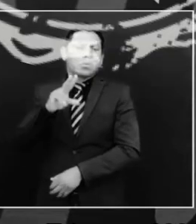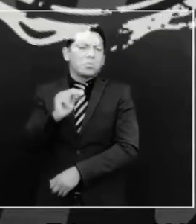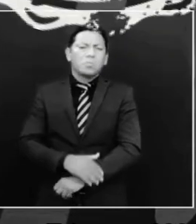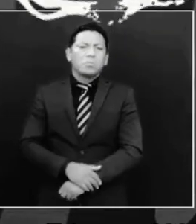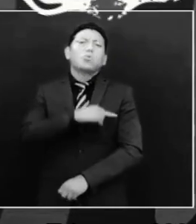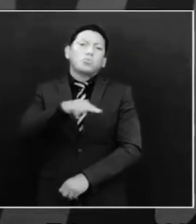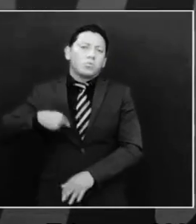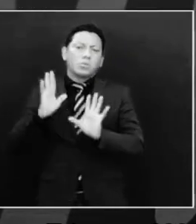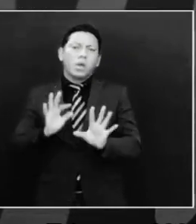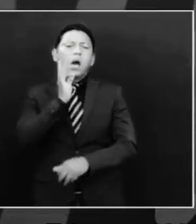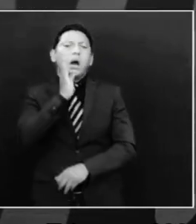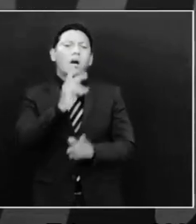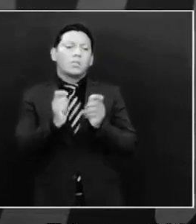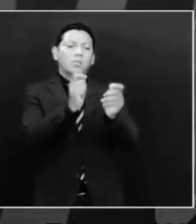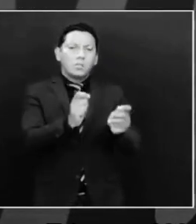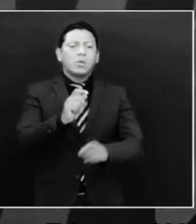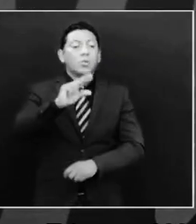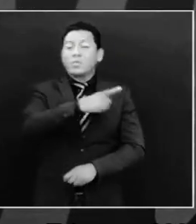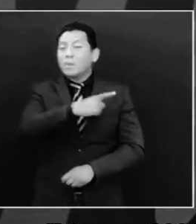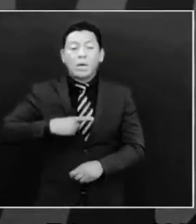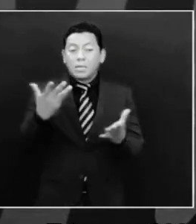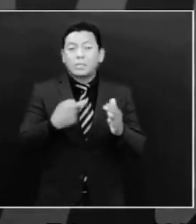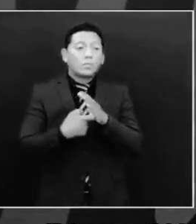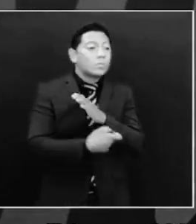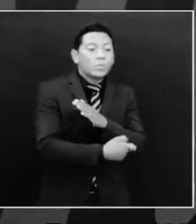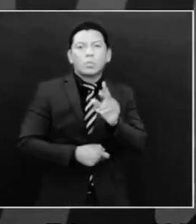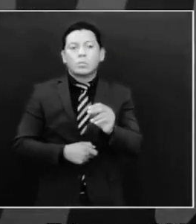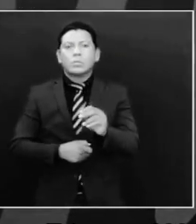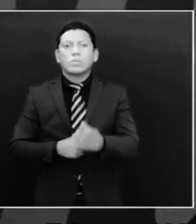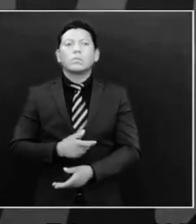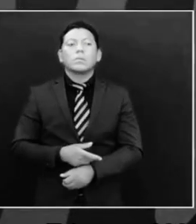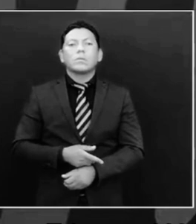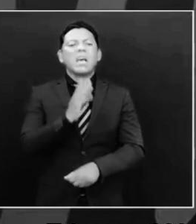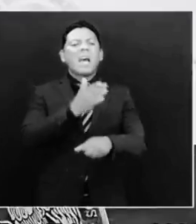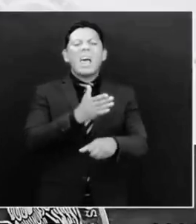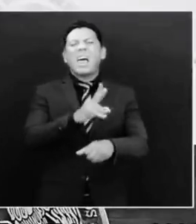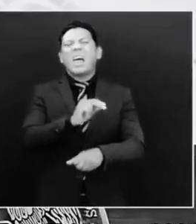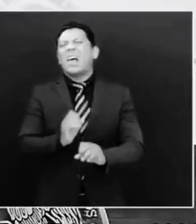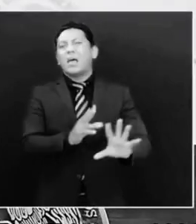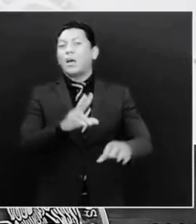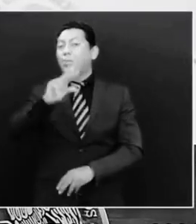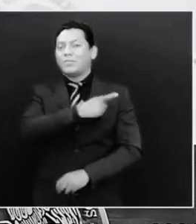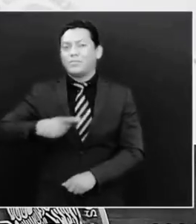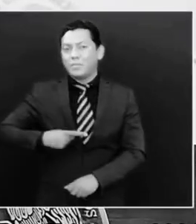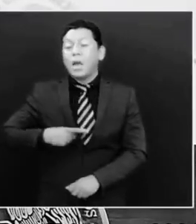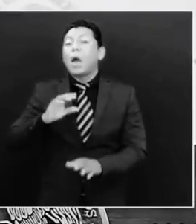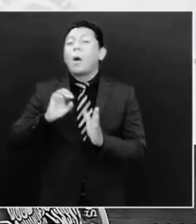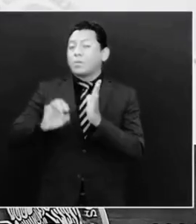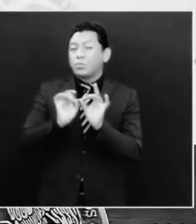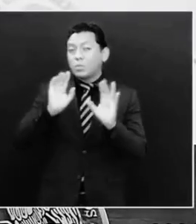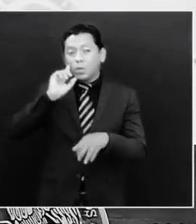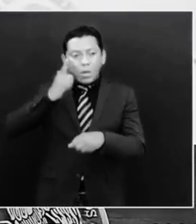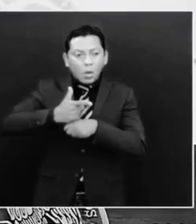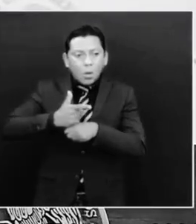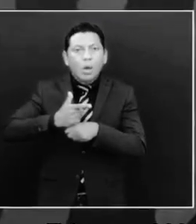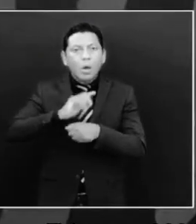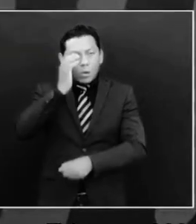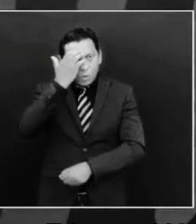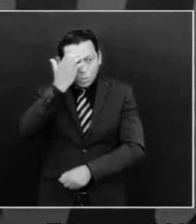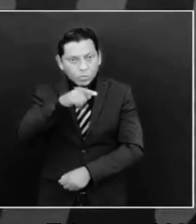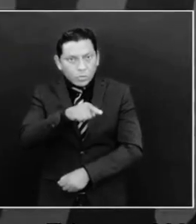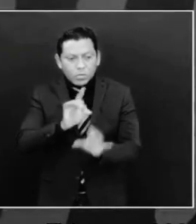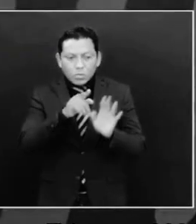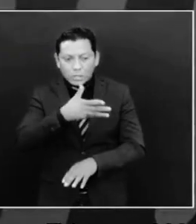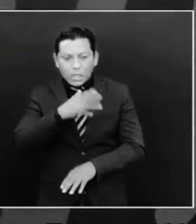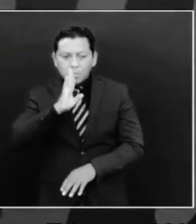Nosotros hemos dado la instrucción de que no haya corrupción y que no haya impunidad. Y que cuando se conoce de un